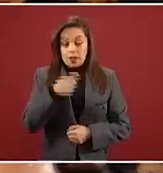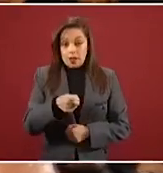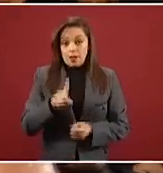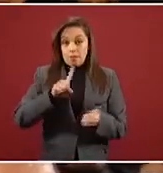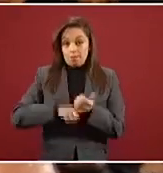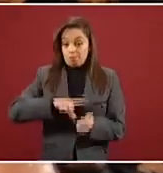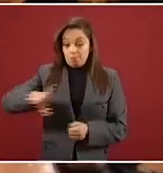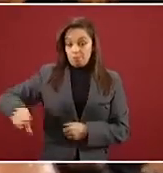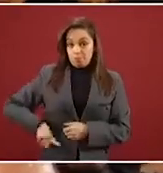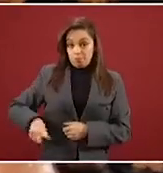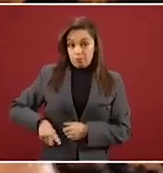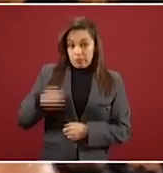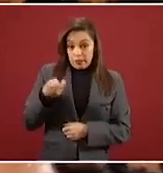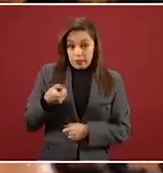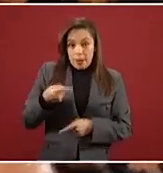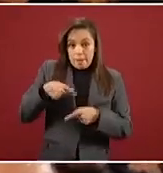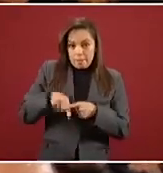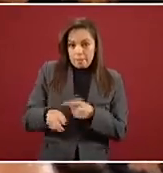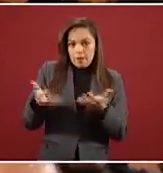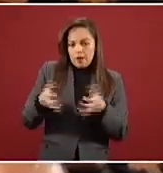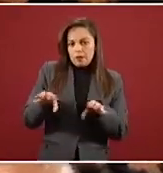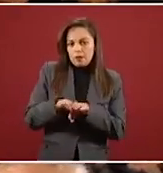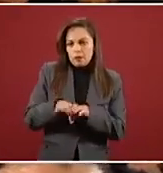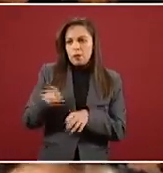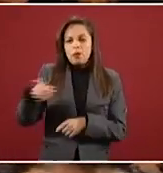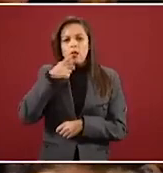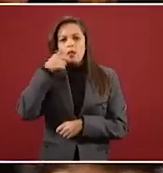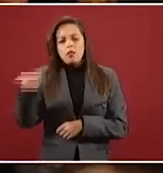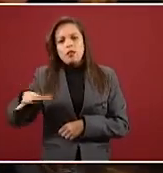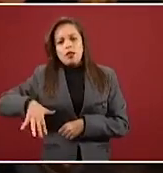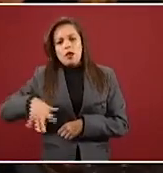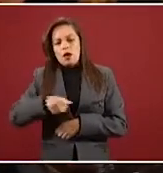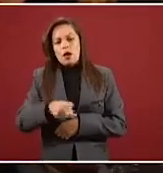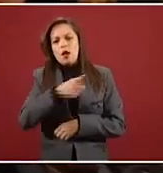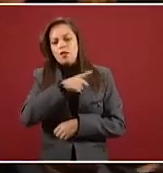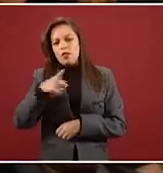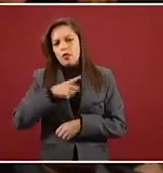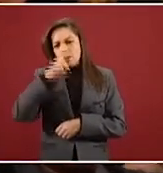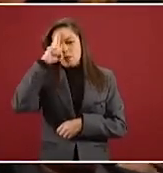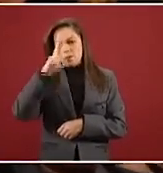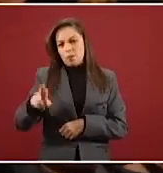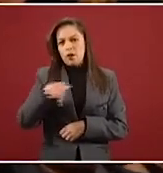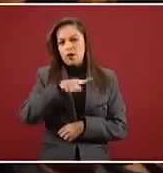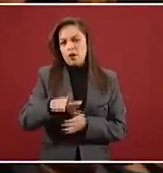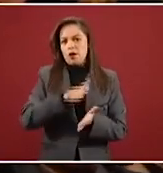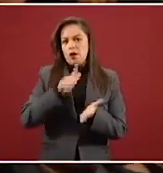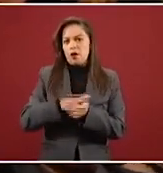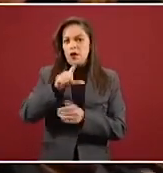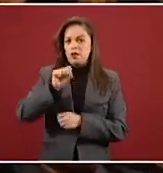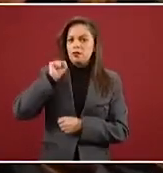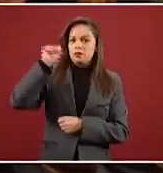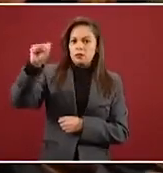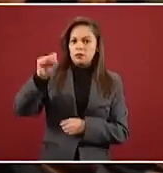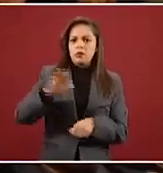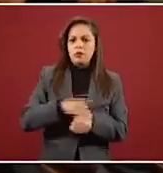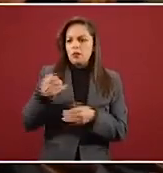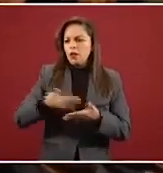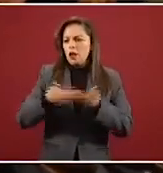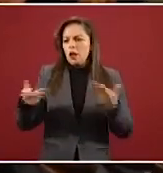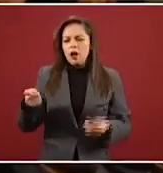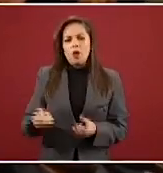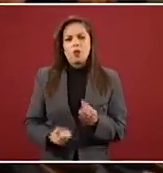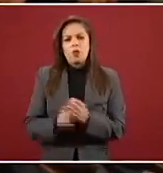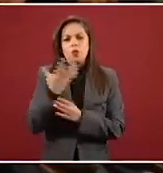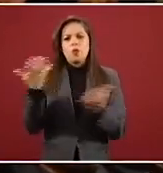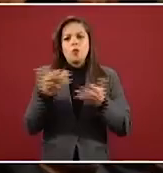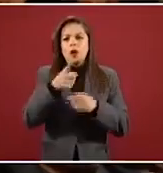se comprometió a hacer respetar la libertad de los sindicatos, están incurriendo en la creación de un sindicato charro, presidente. Y si nos podía